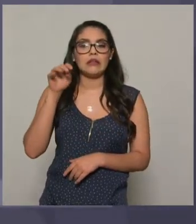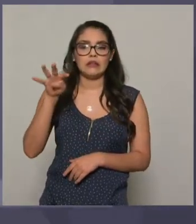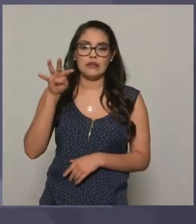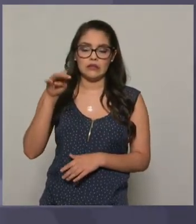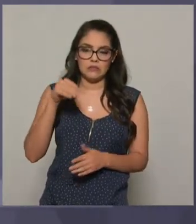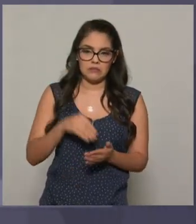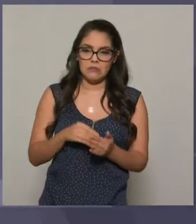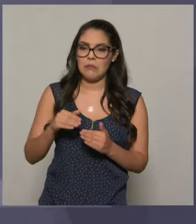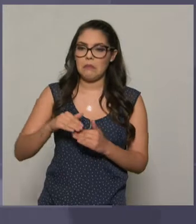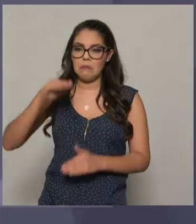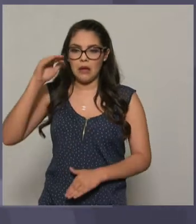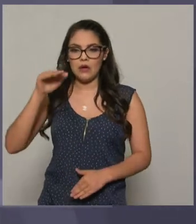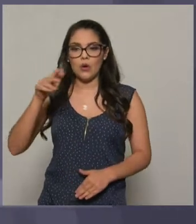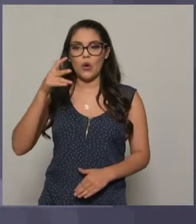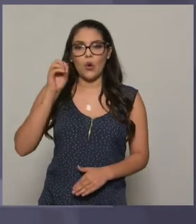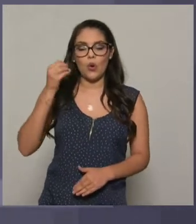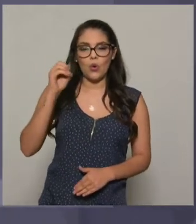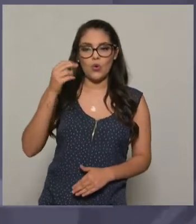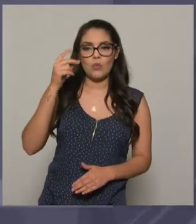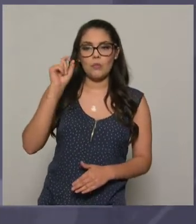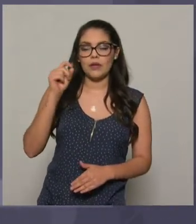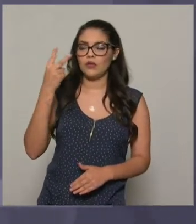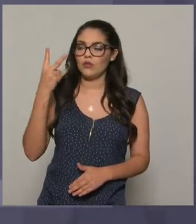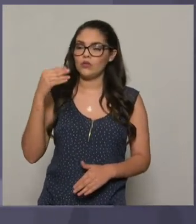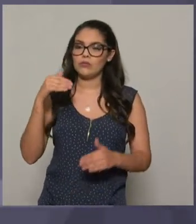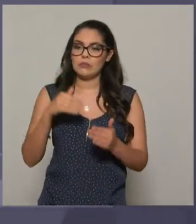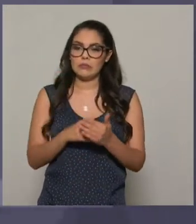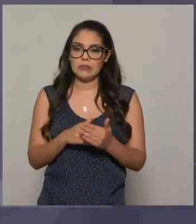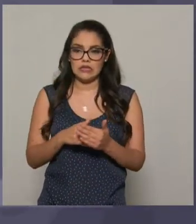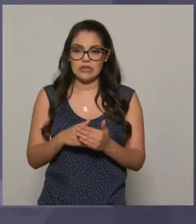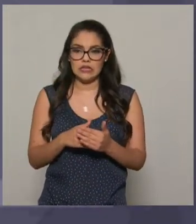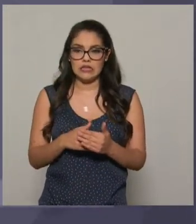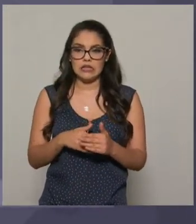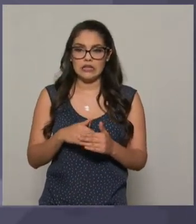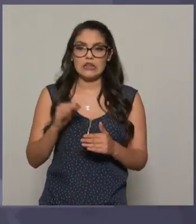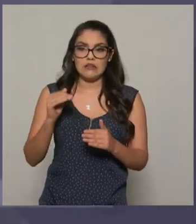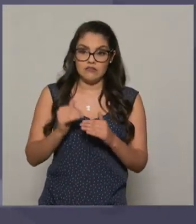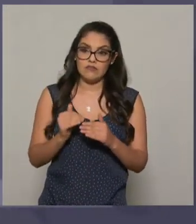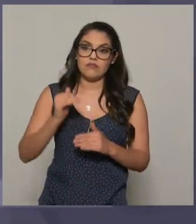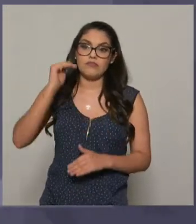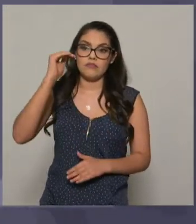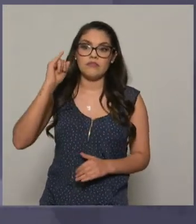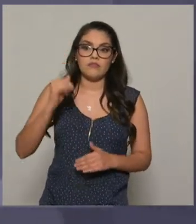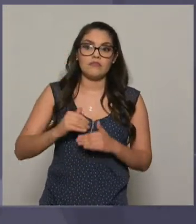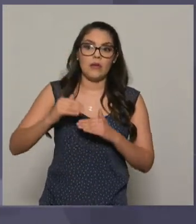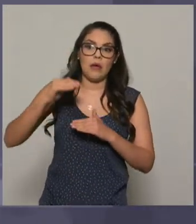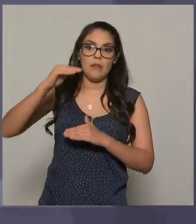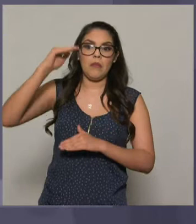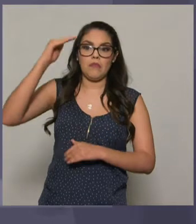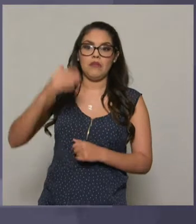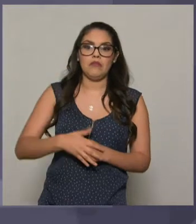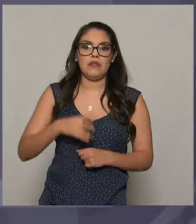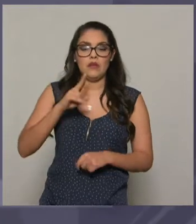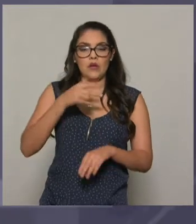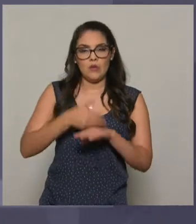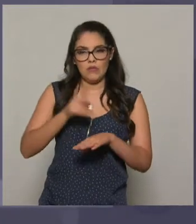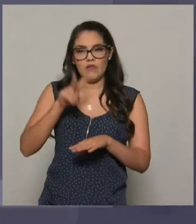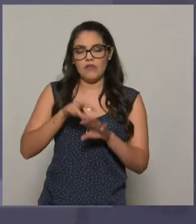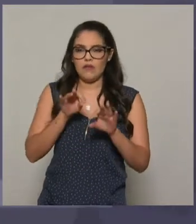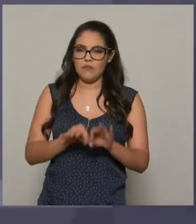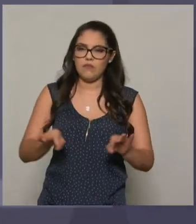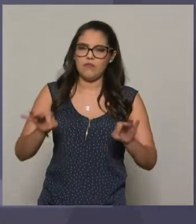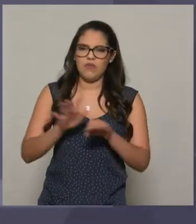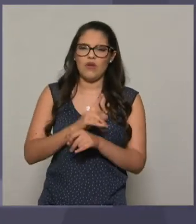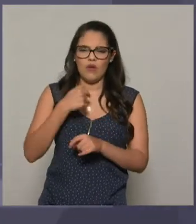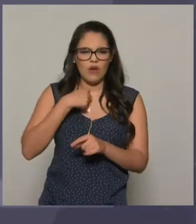de 19,000 y en octubre 22,000 si hay un incremento. Todos estos datos son importantes y que nos hemos dado